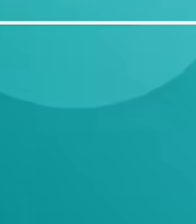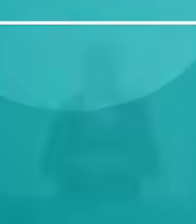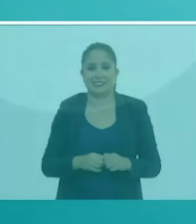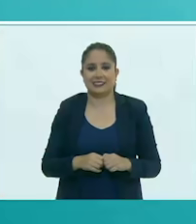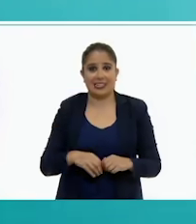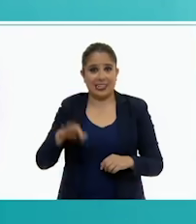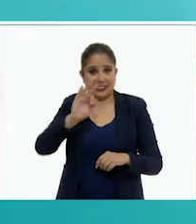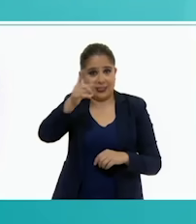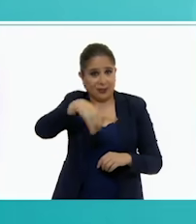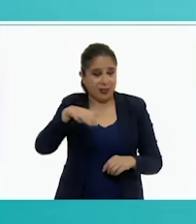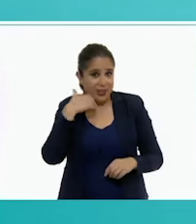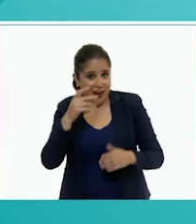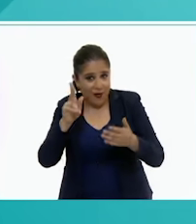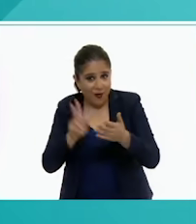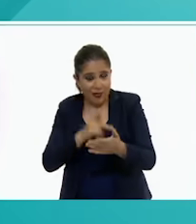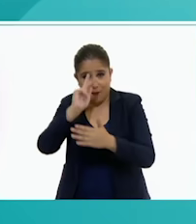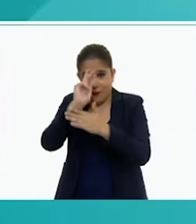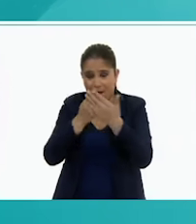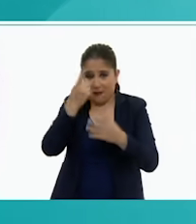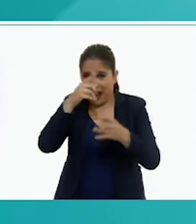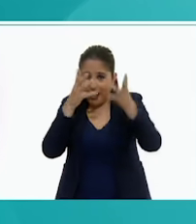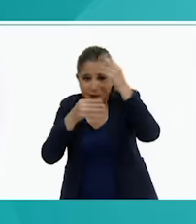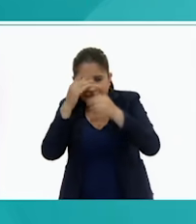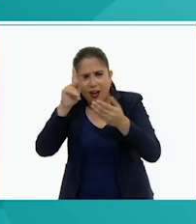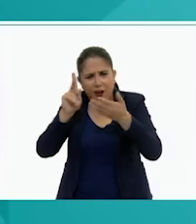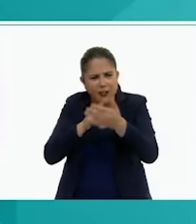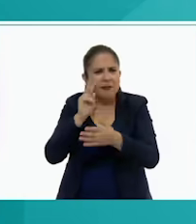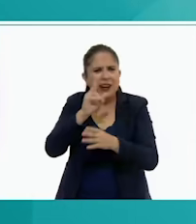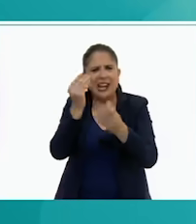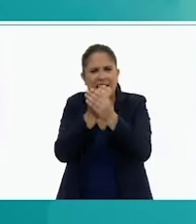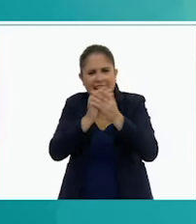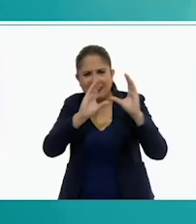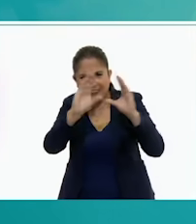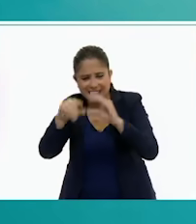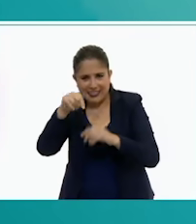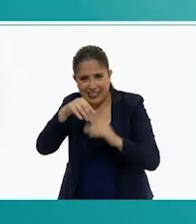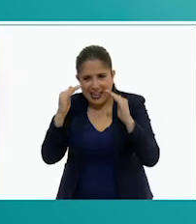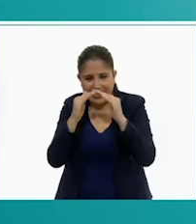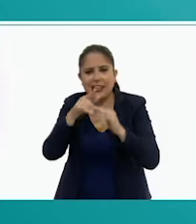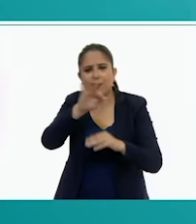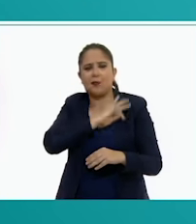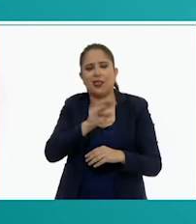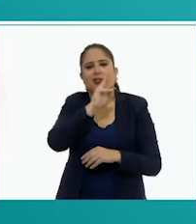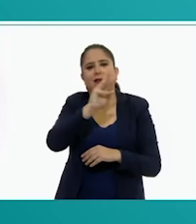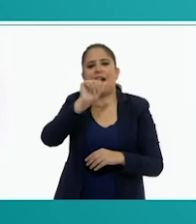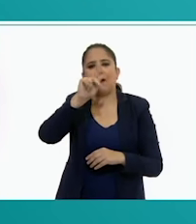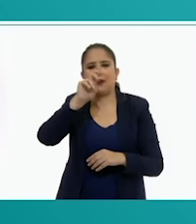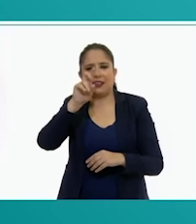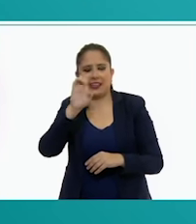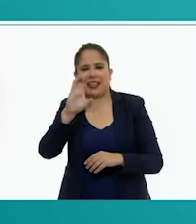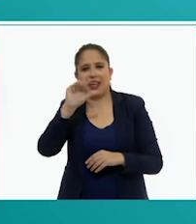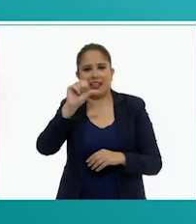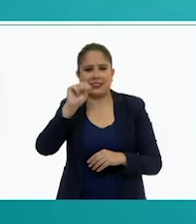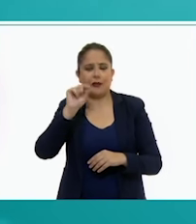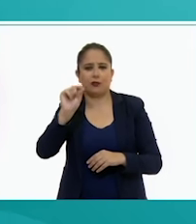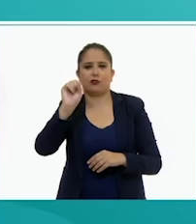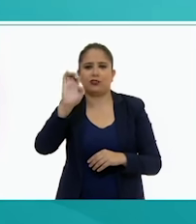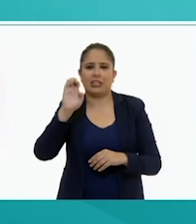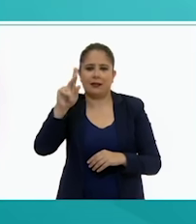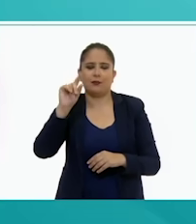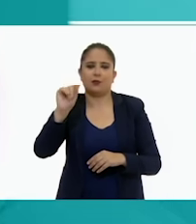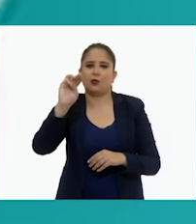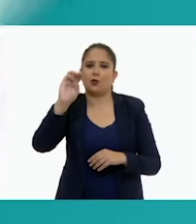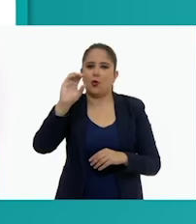Si quieres volver a ver los programas de Aprende en Casa, los puedes encontrar en la siguiente liga. Aprendeencasa.cep.gov